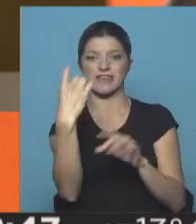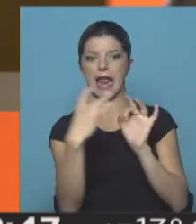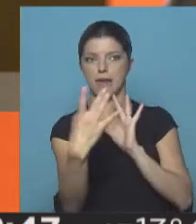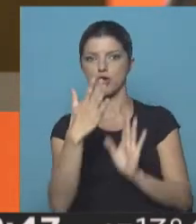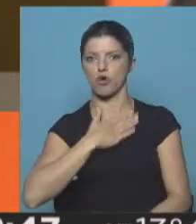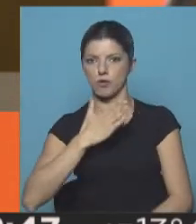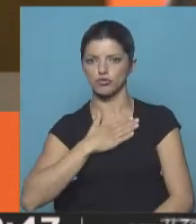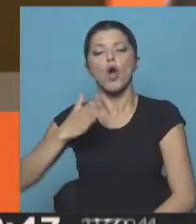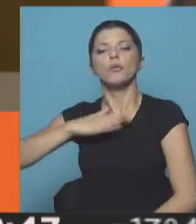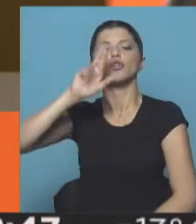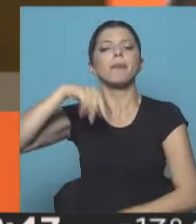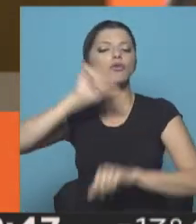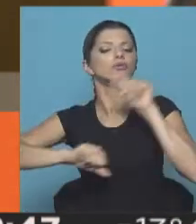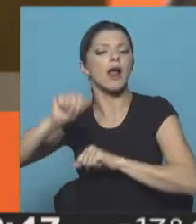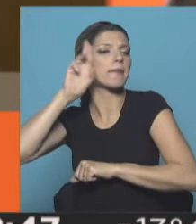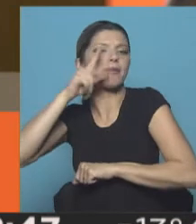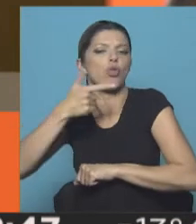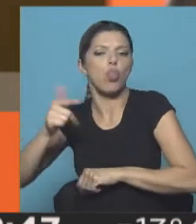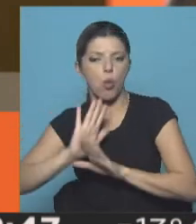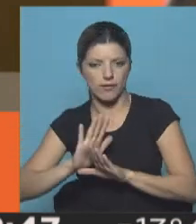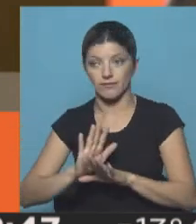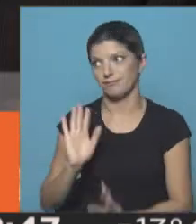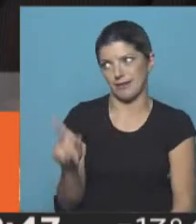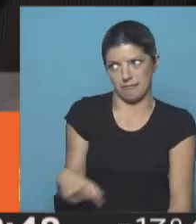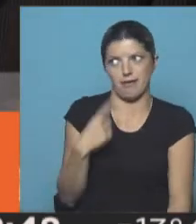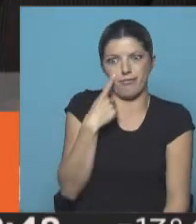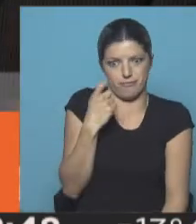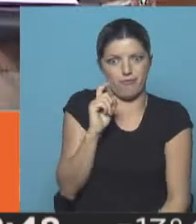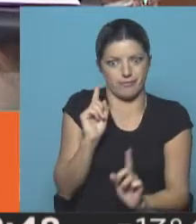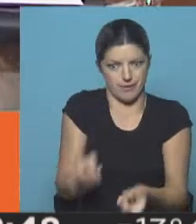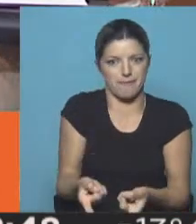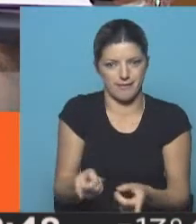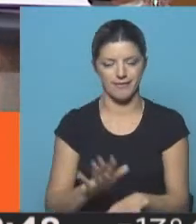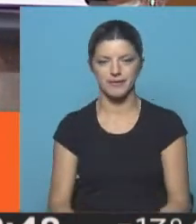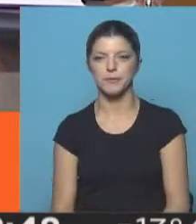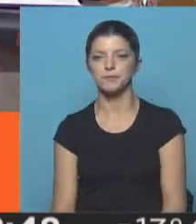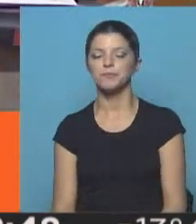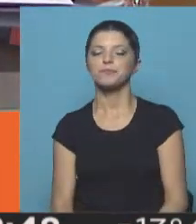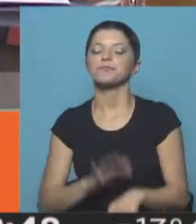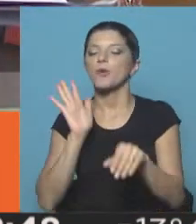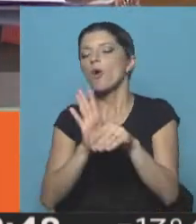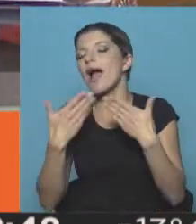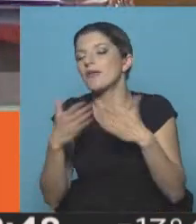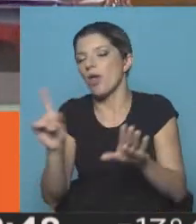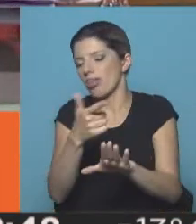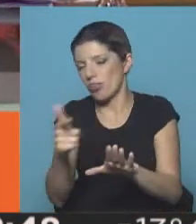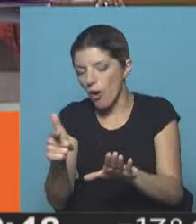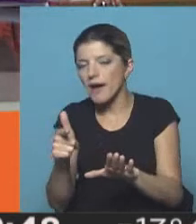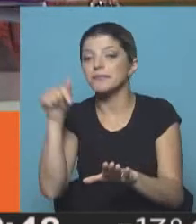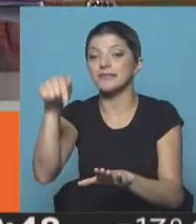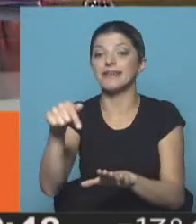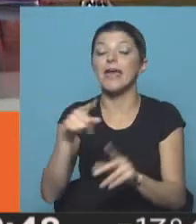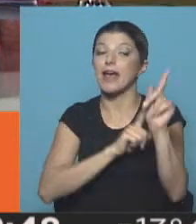plan nuclear y demás, también Nos habíamos dado cuenta. Sí, señora. No, que no es una casualidad, además, que se hayan levantado estos